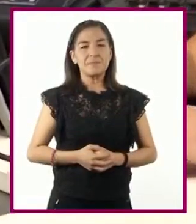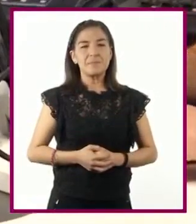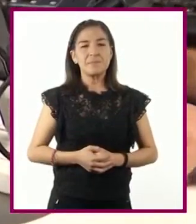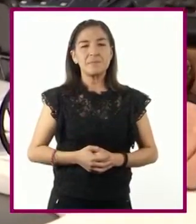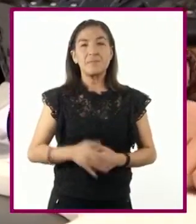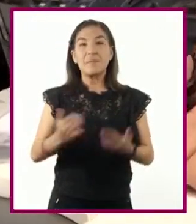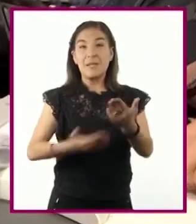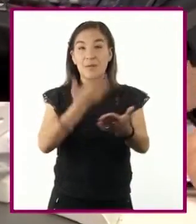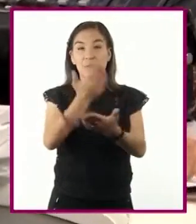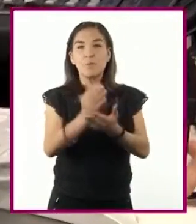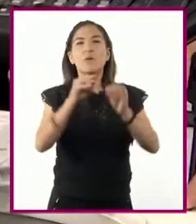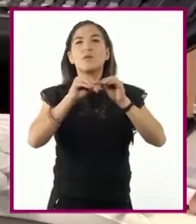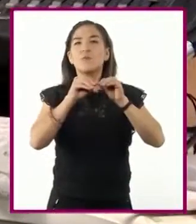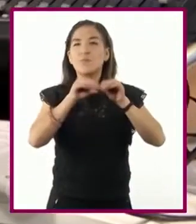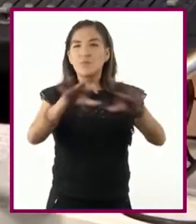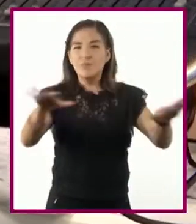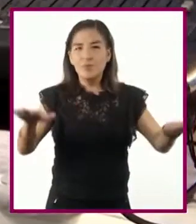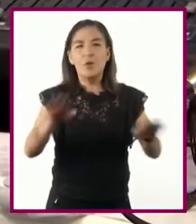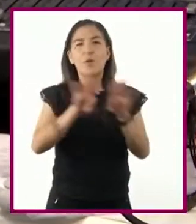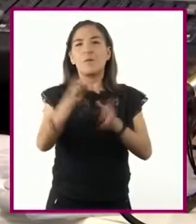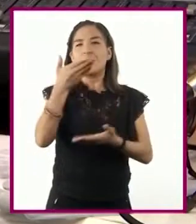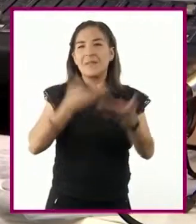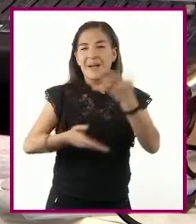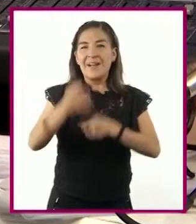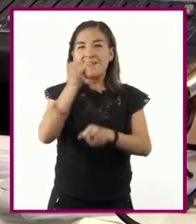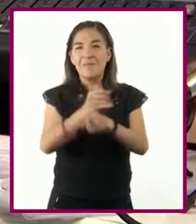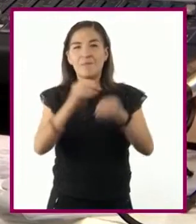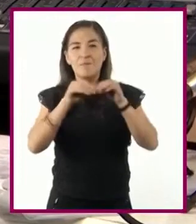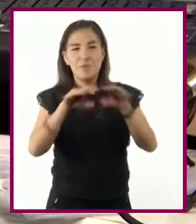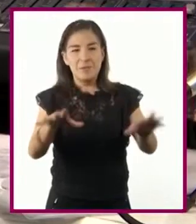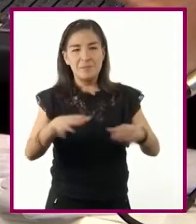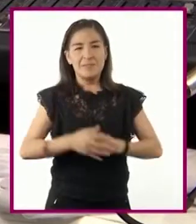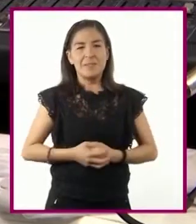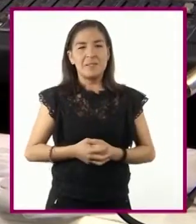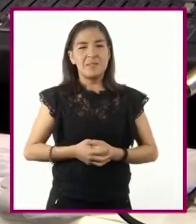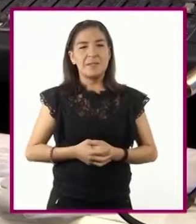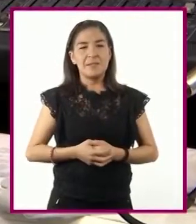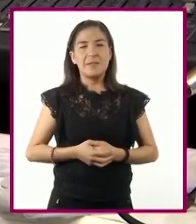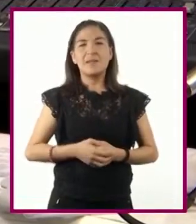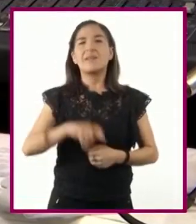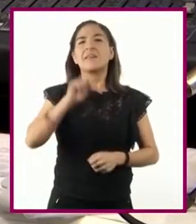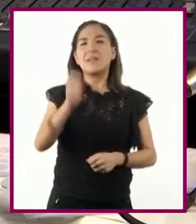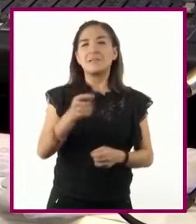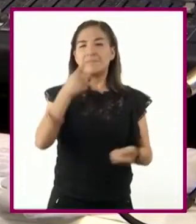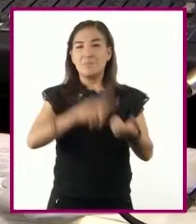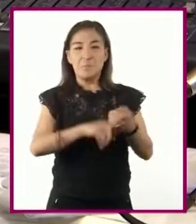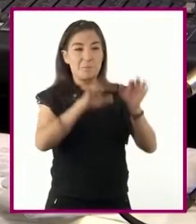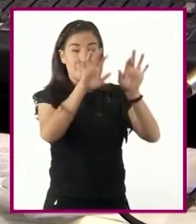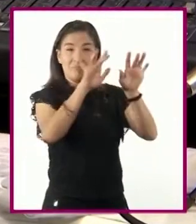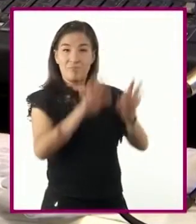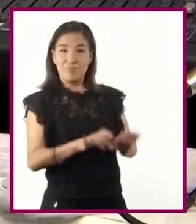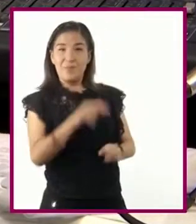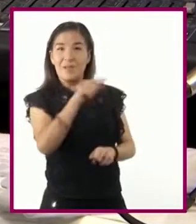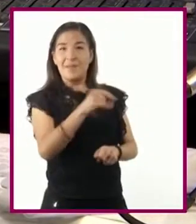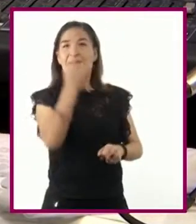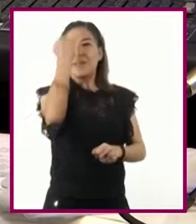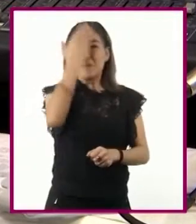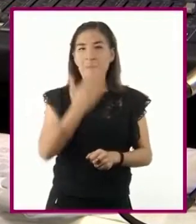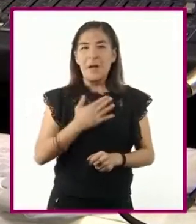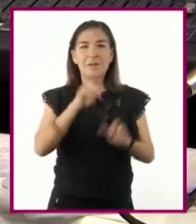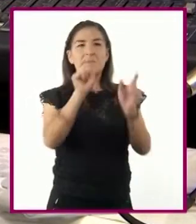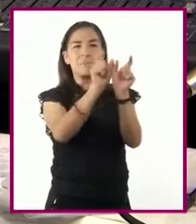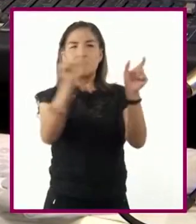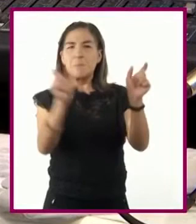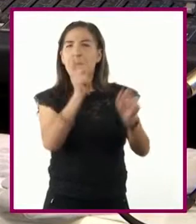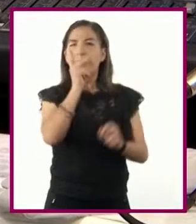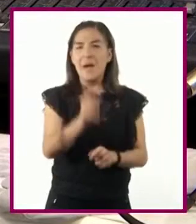es difundir o intercambiar información en formato de texto, imágenes o